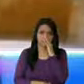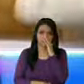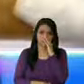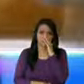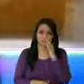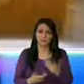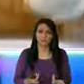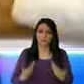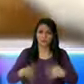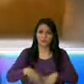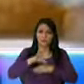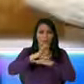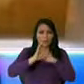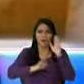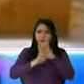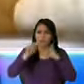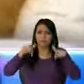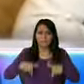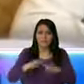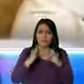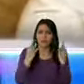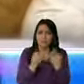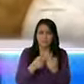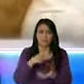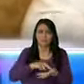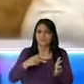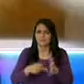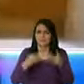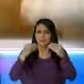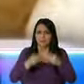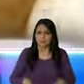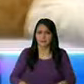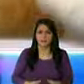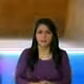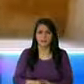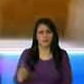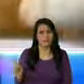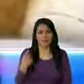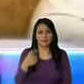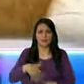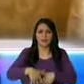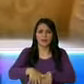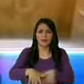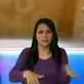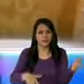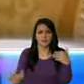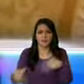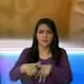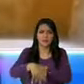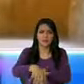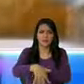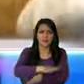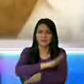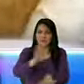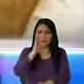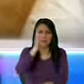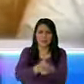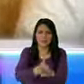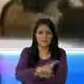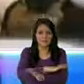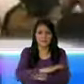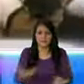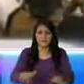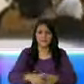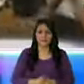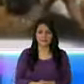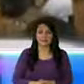el país y la prosperidad de nuestra familia. A la calle, multitudinariamente, así, basta de tanto atropello.